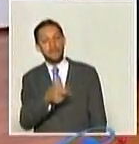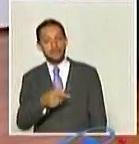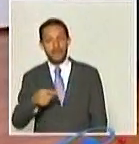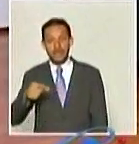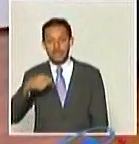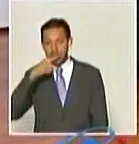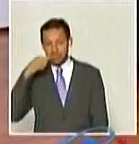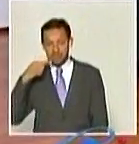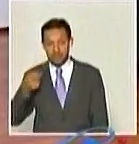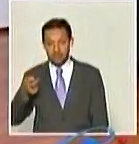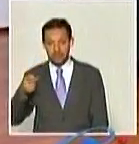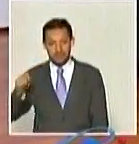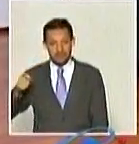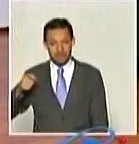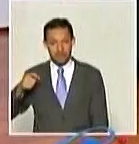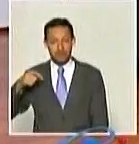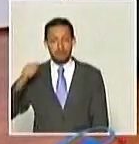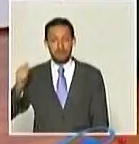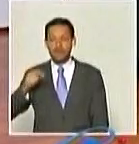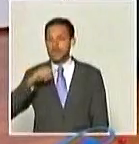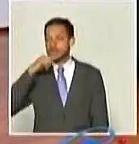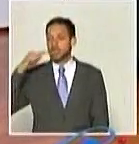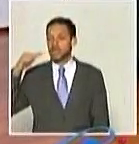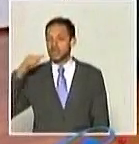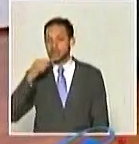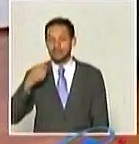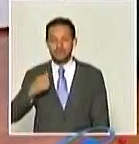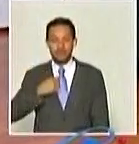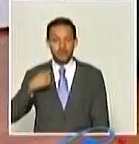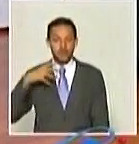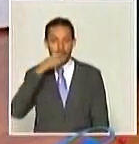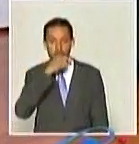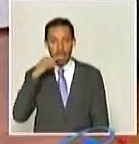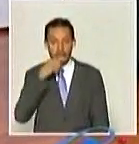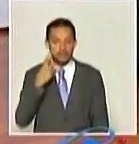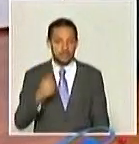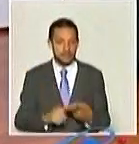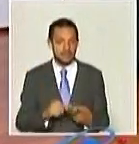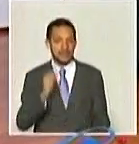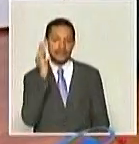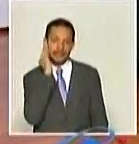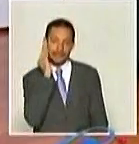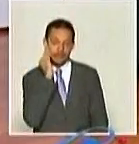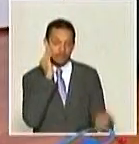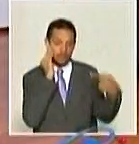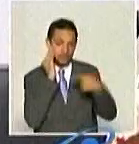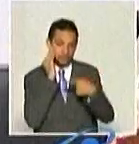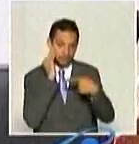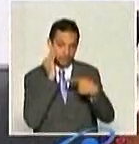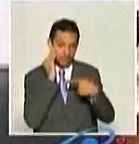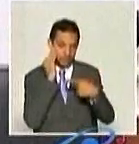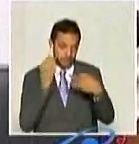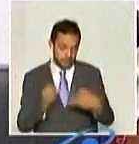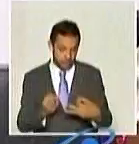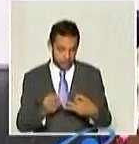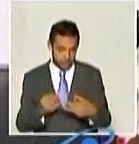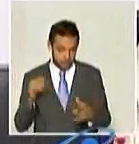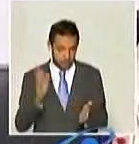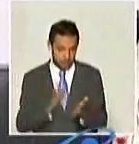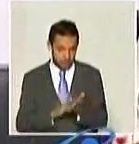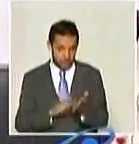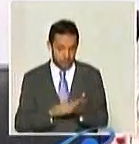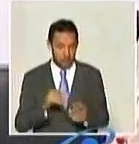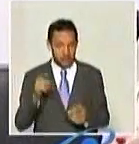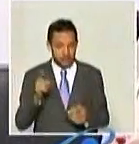hacer siquiera 30 minutos de caminada diaria. En el teléfono celular hay una cosa que se llama el podómetro, que es una descarga